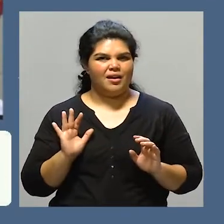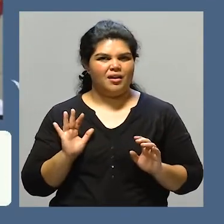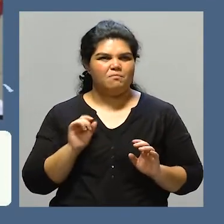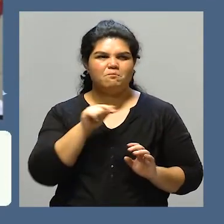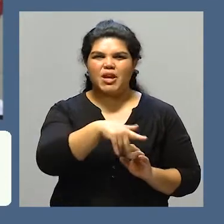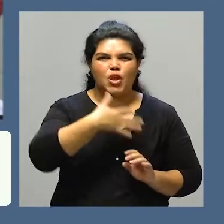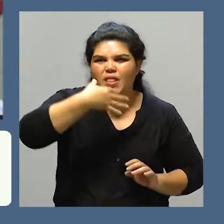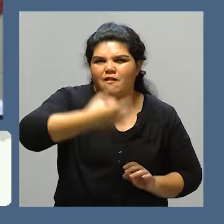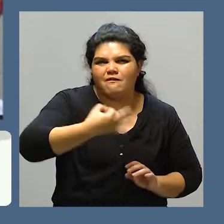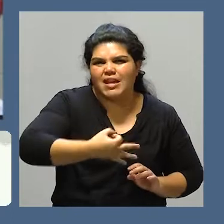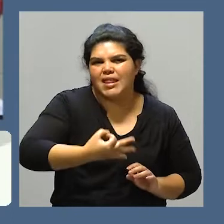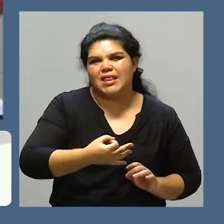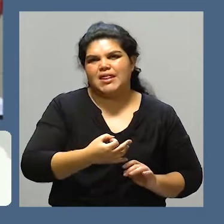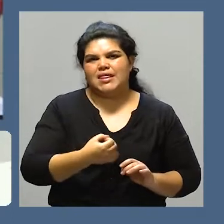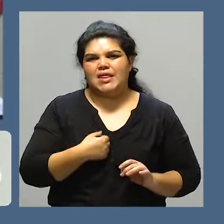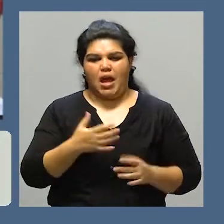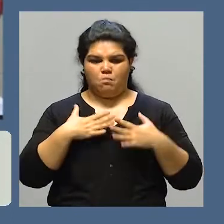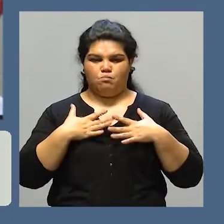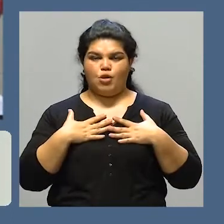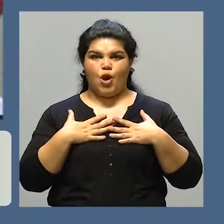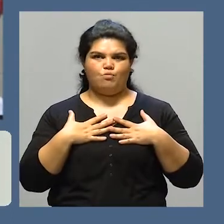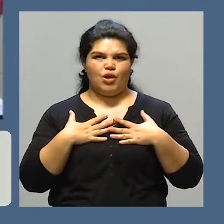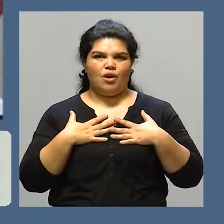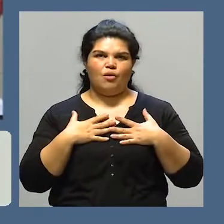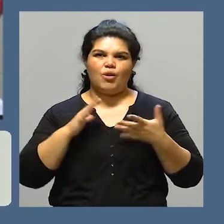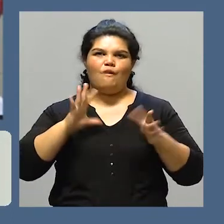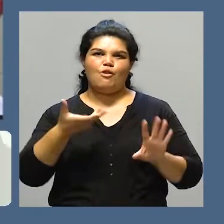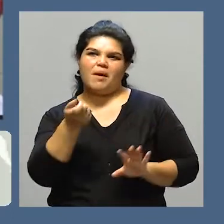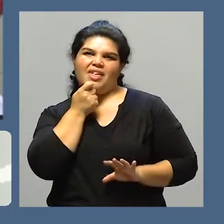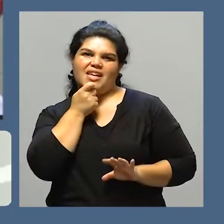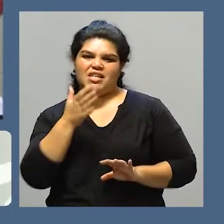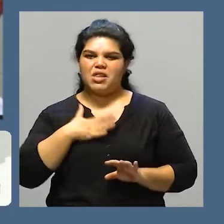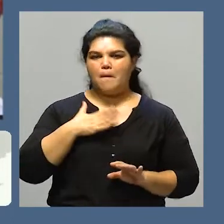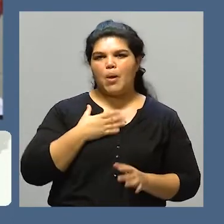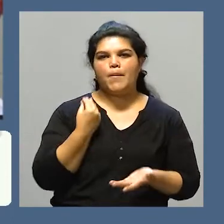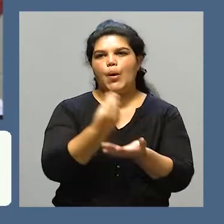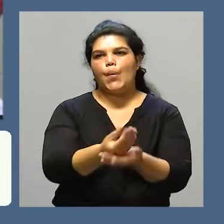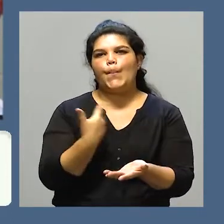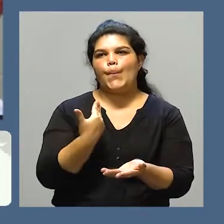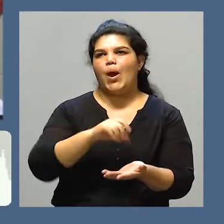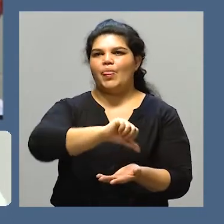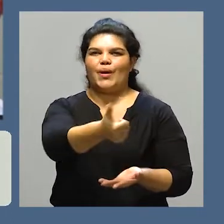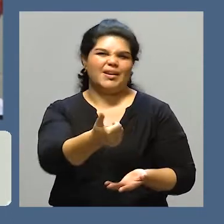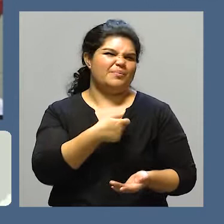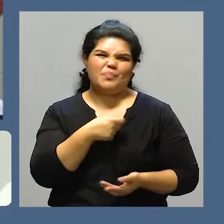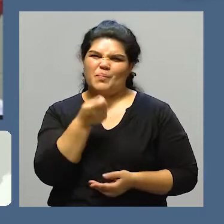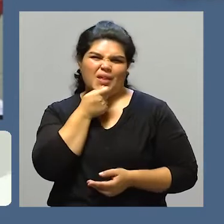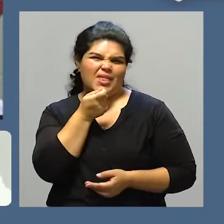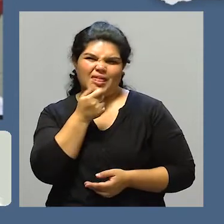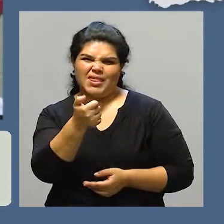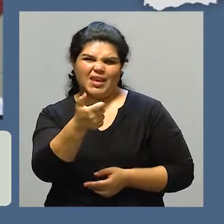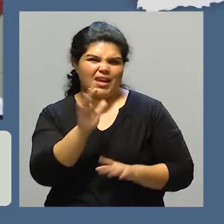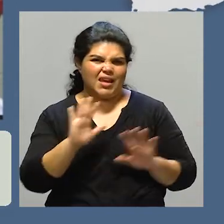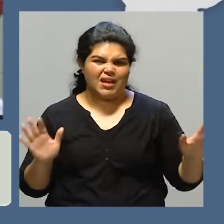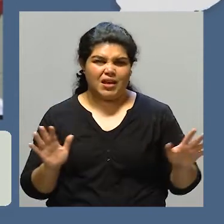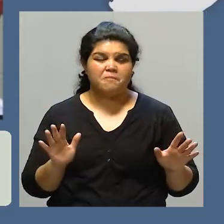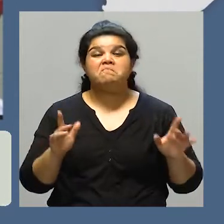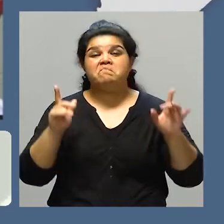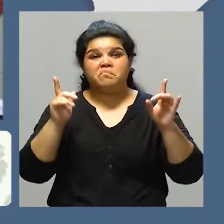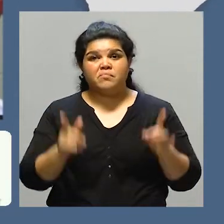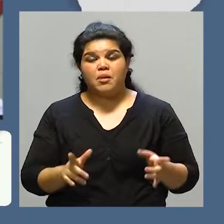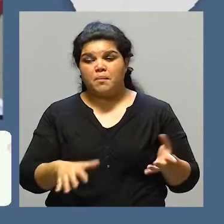gestión gubernamental. Tiene una imagen favorable muy bajita y sobre todo una imagen desfavorable que es